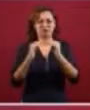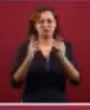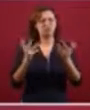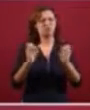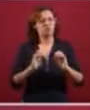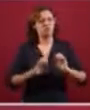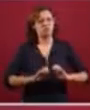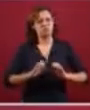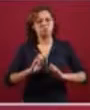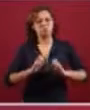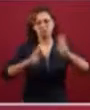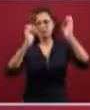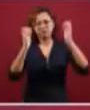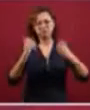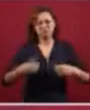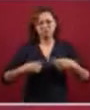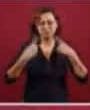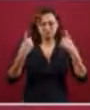en